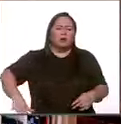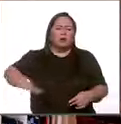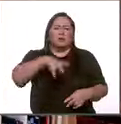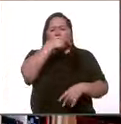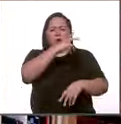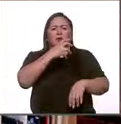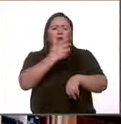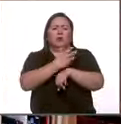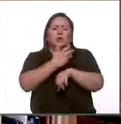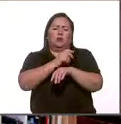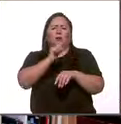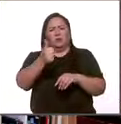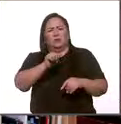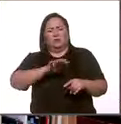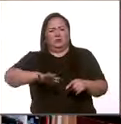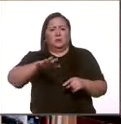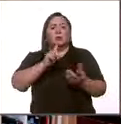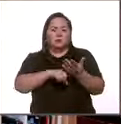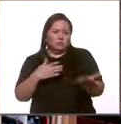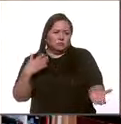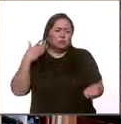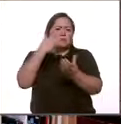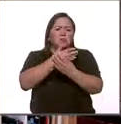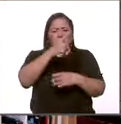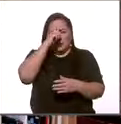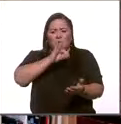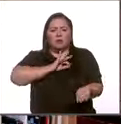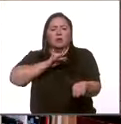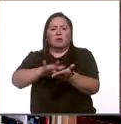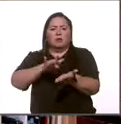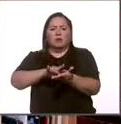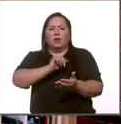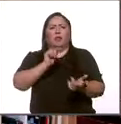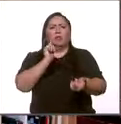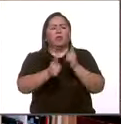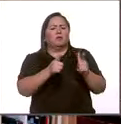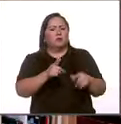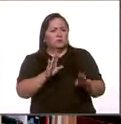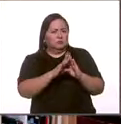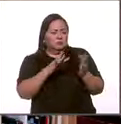los estados de la Unión que acudieron en masa a defender a los texanos.